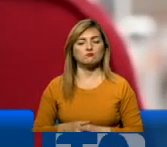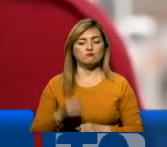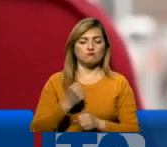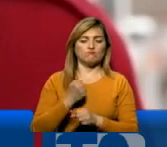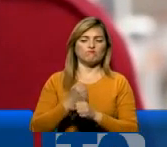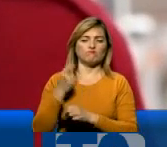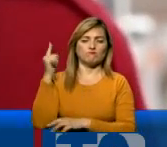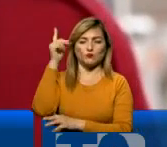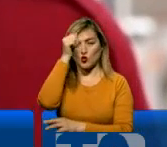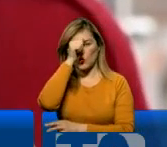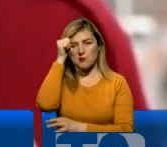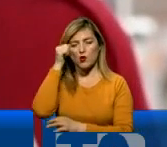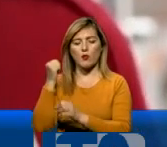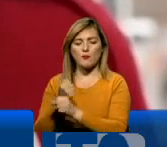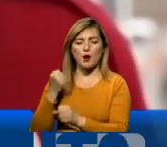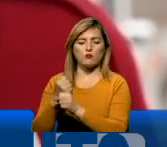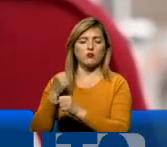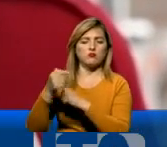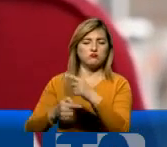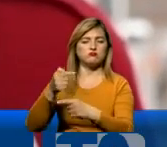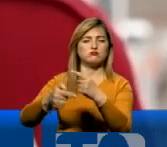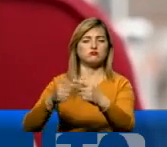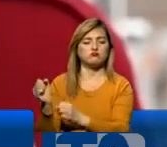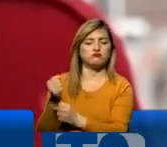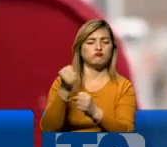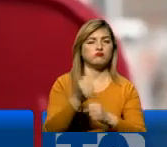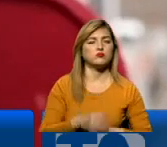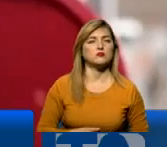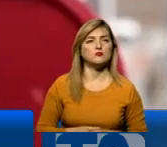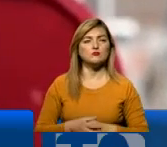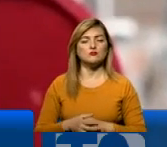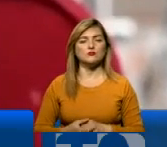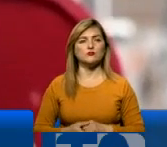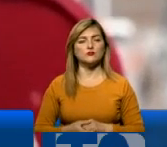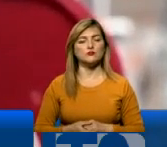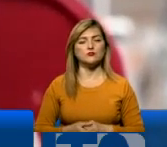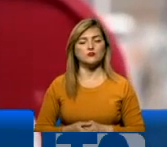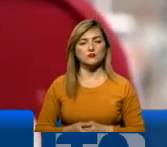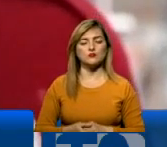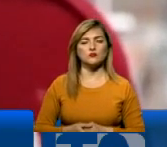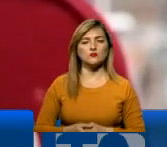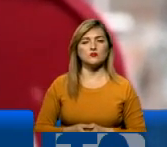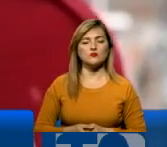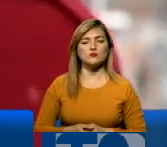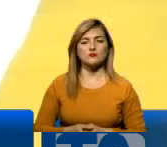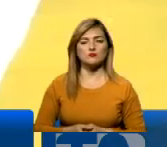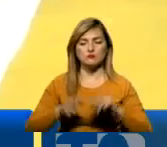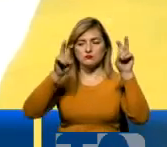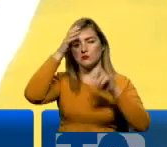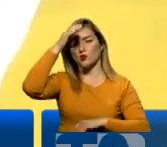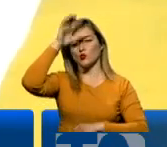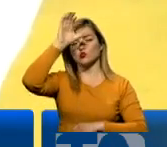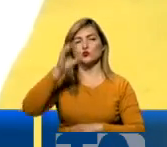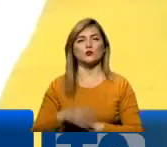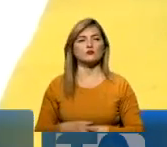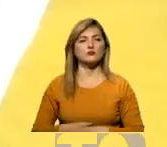venimos realizando con mingas. Y pues, como decía mi compañero, estamos trabajando con la temática de la cultura pasto,